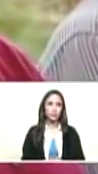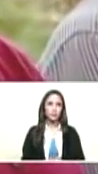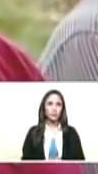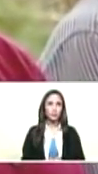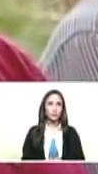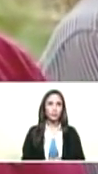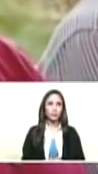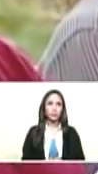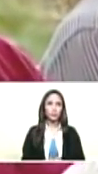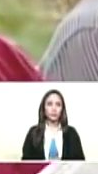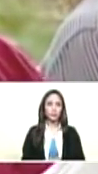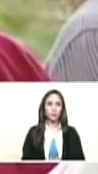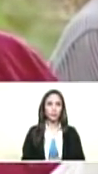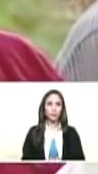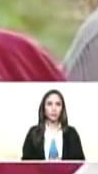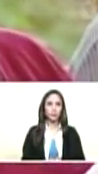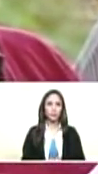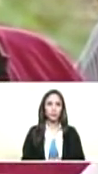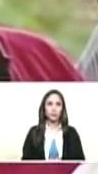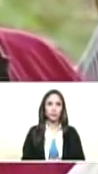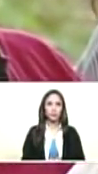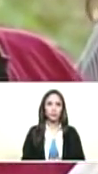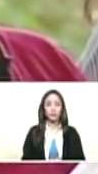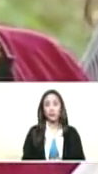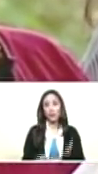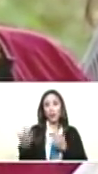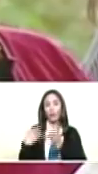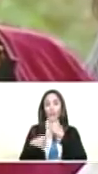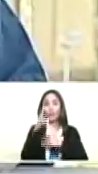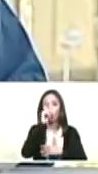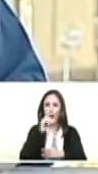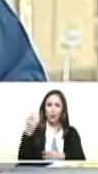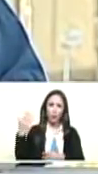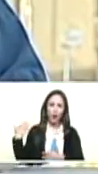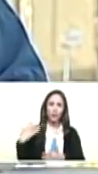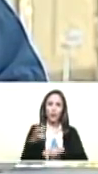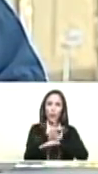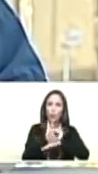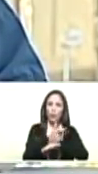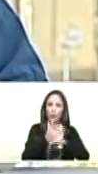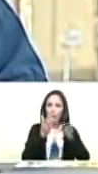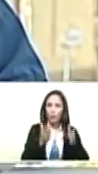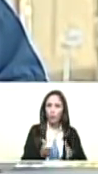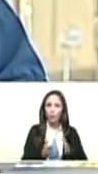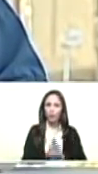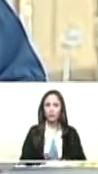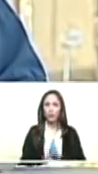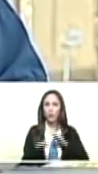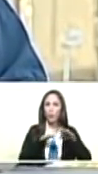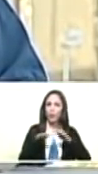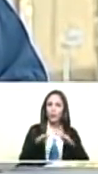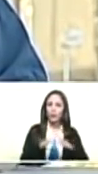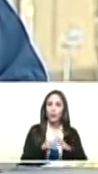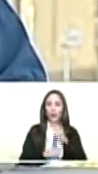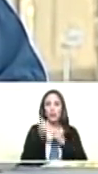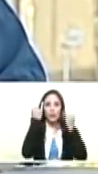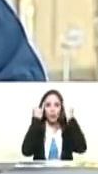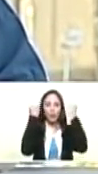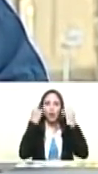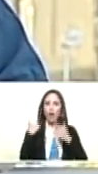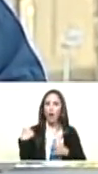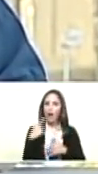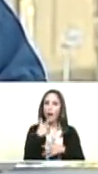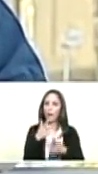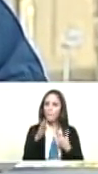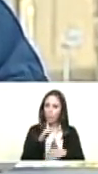Erika, cómo es la vida. Hace 2 años era gobernadora de Cojedes y vino con la idea, miren, presidente,